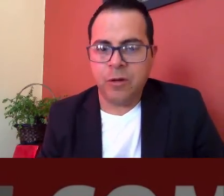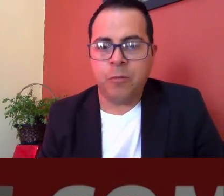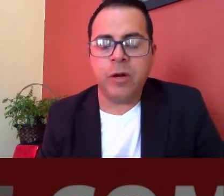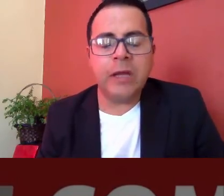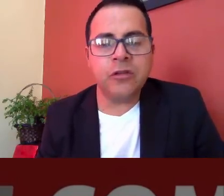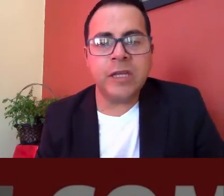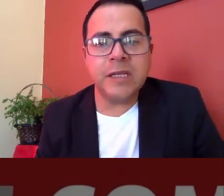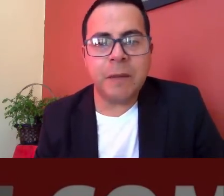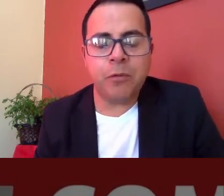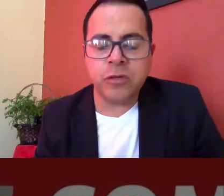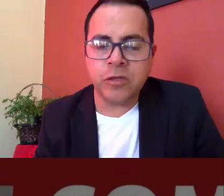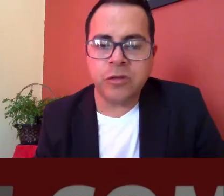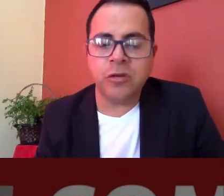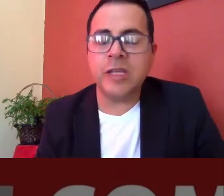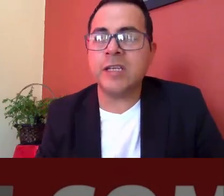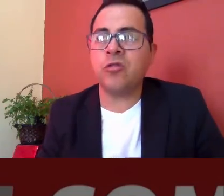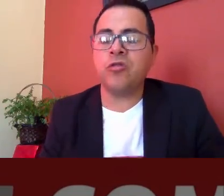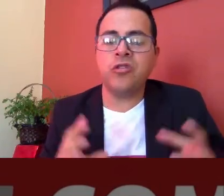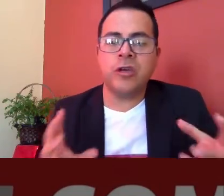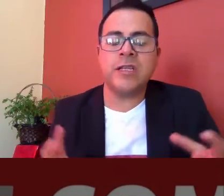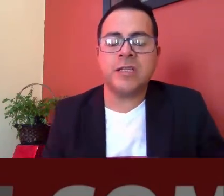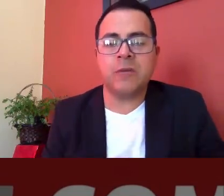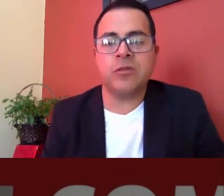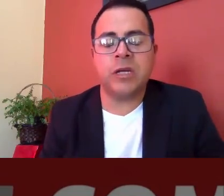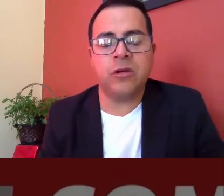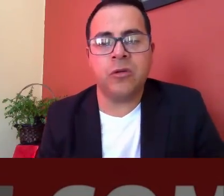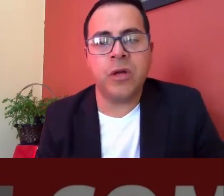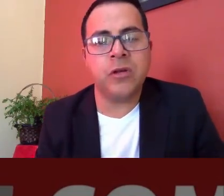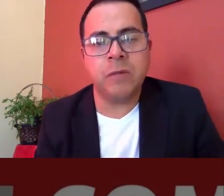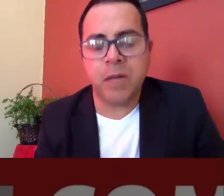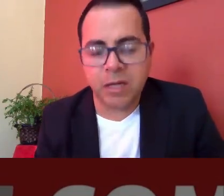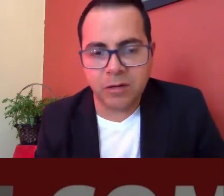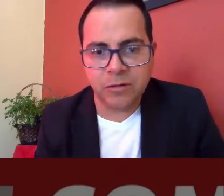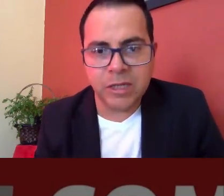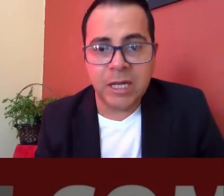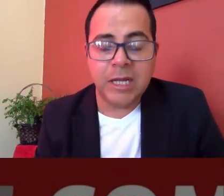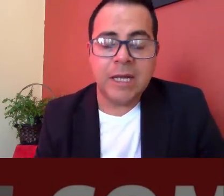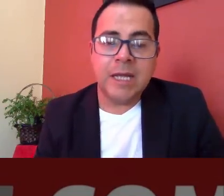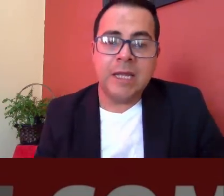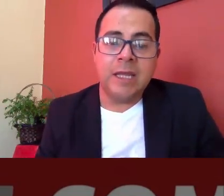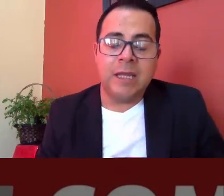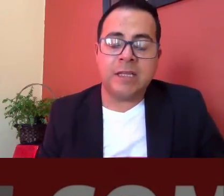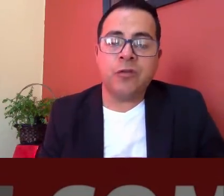México, burlándose de esta posición, de estas soluciones que está buscando el gobierno de México.